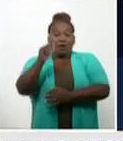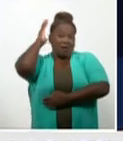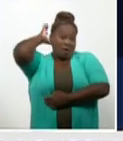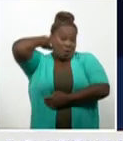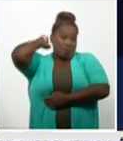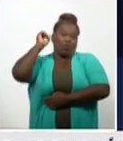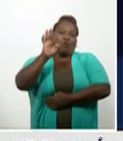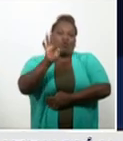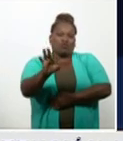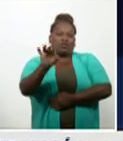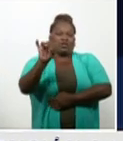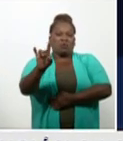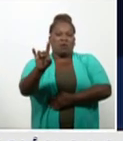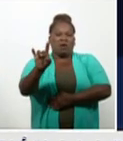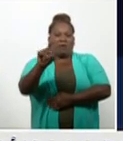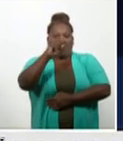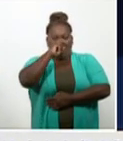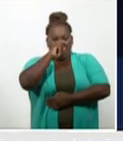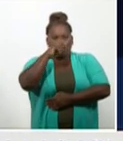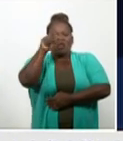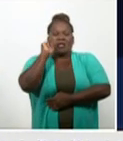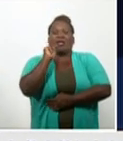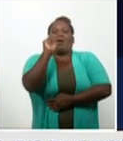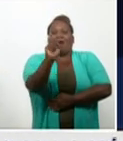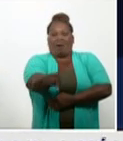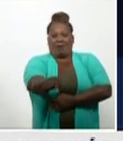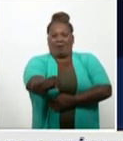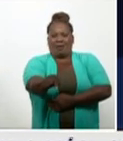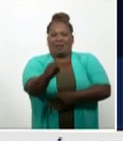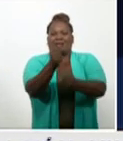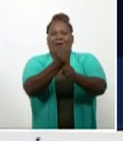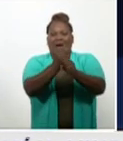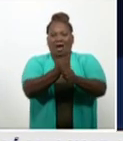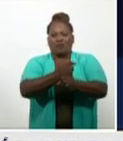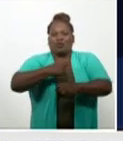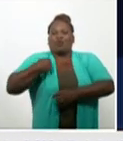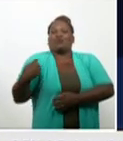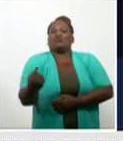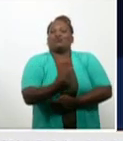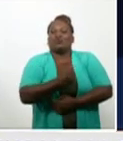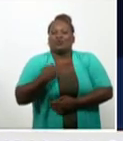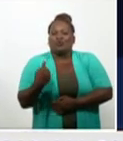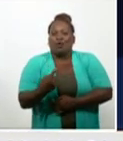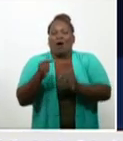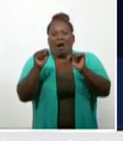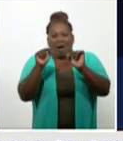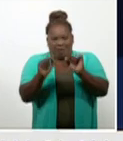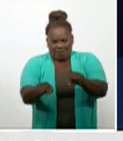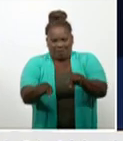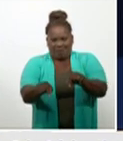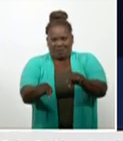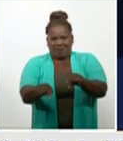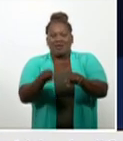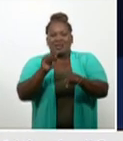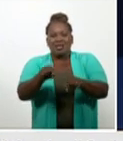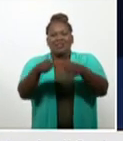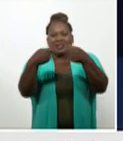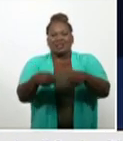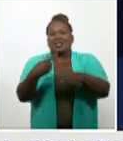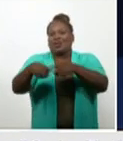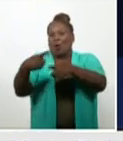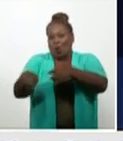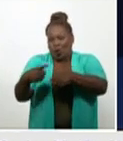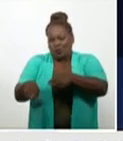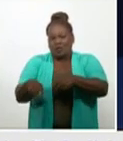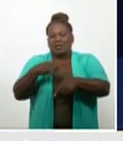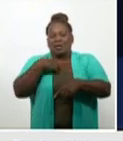años y lo tengamos ahí con nosotros, trabajando y dictando las cosas que tenemos que hacer. Así que